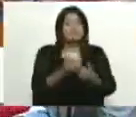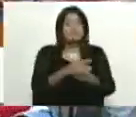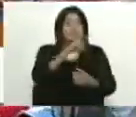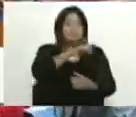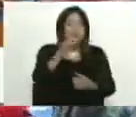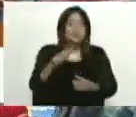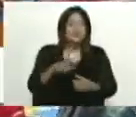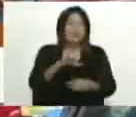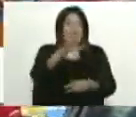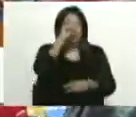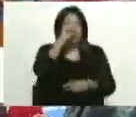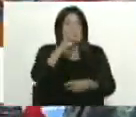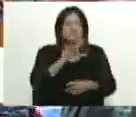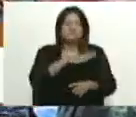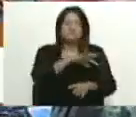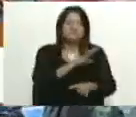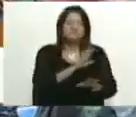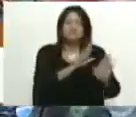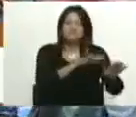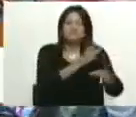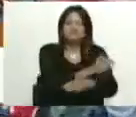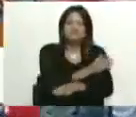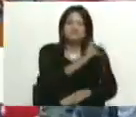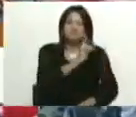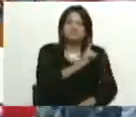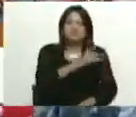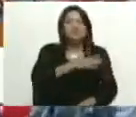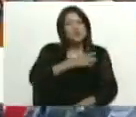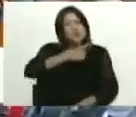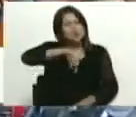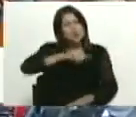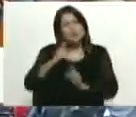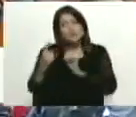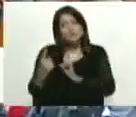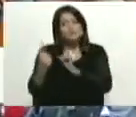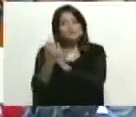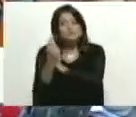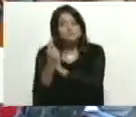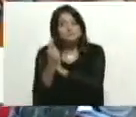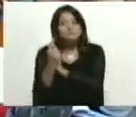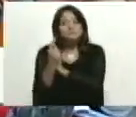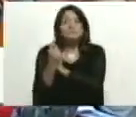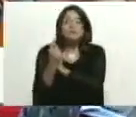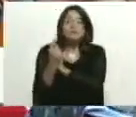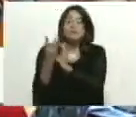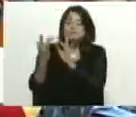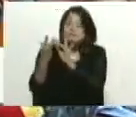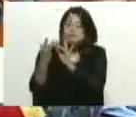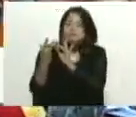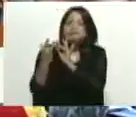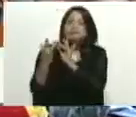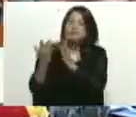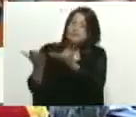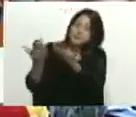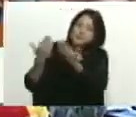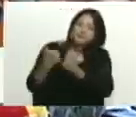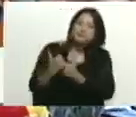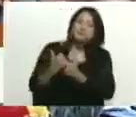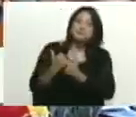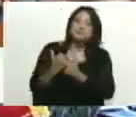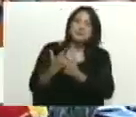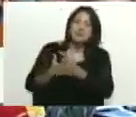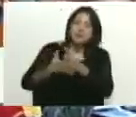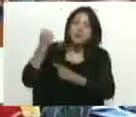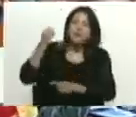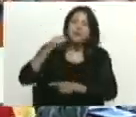Vamos a tocarle la puerta y vamos a decirle que se vengan con nosotros a construir la revolución bolivariana con Bolívar y con